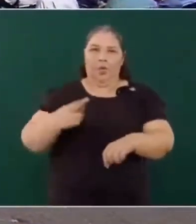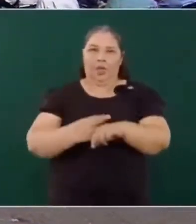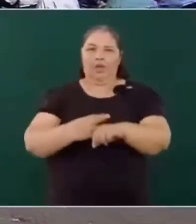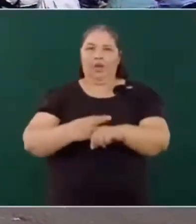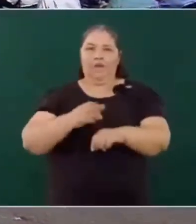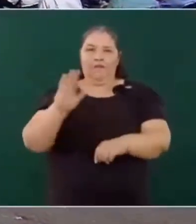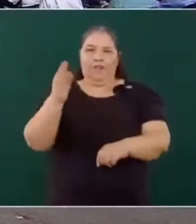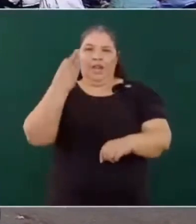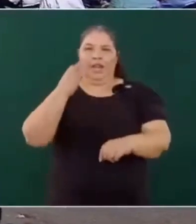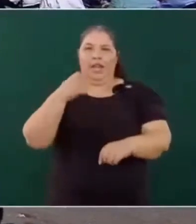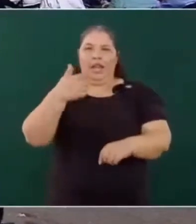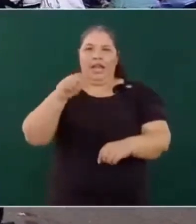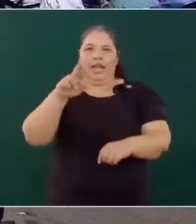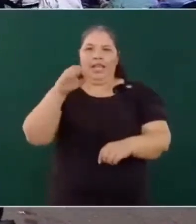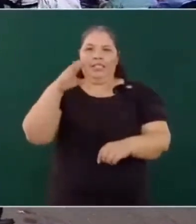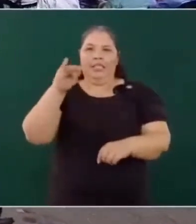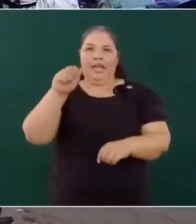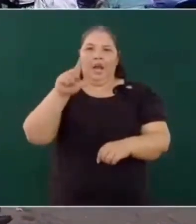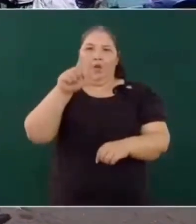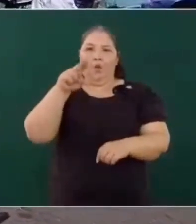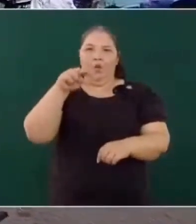Luna,